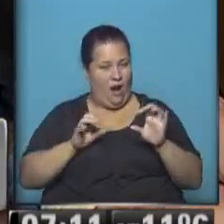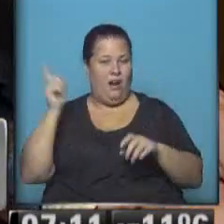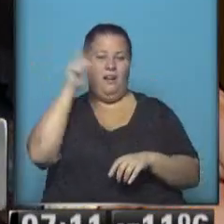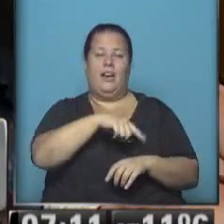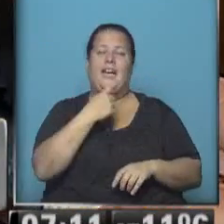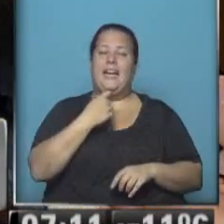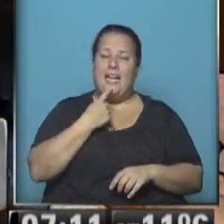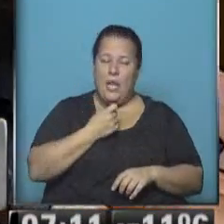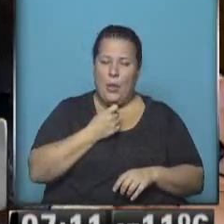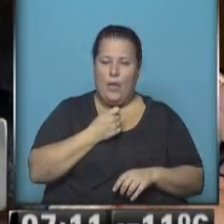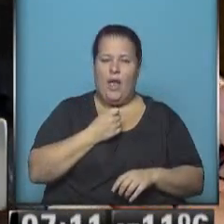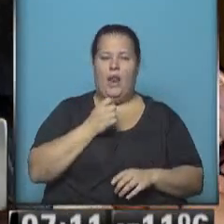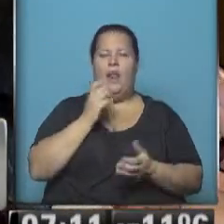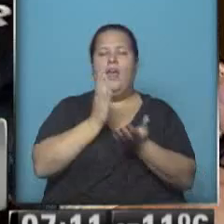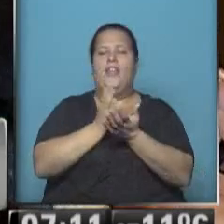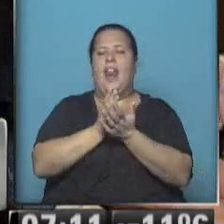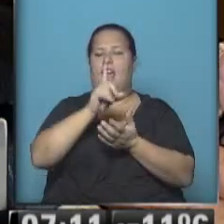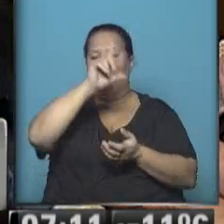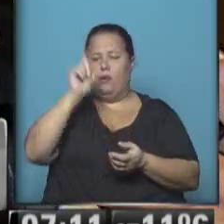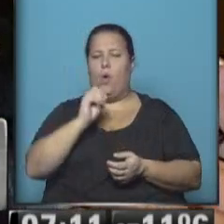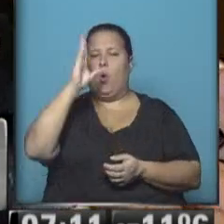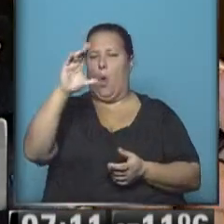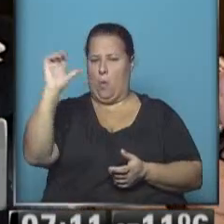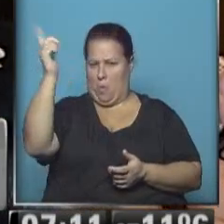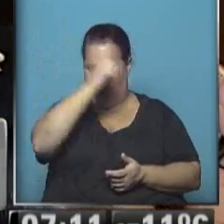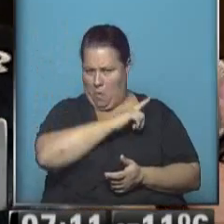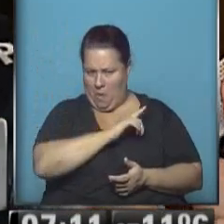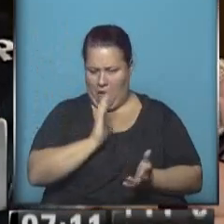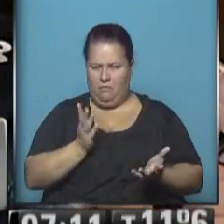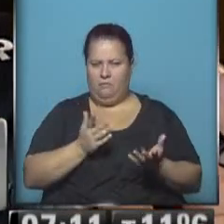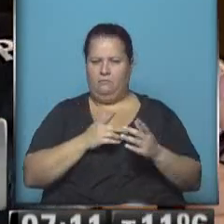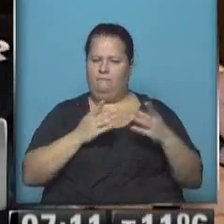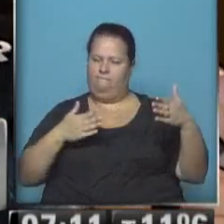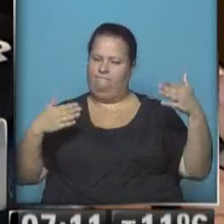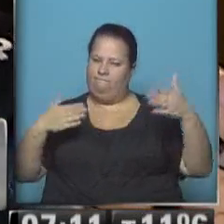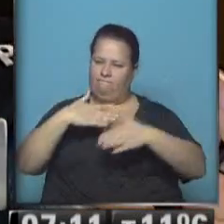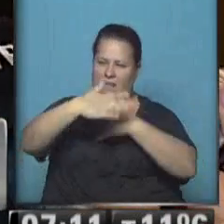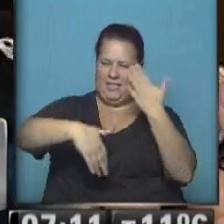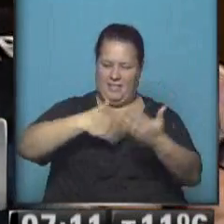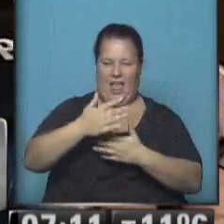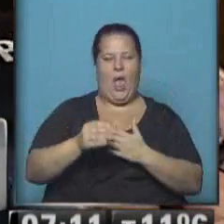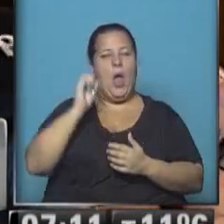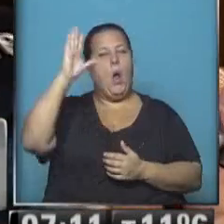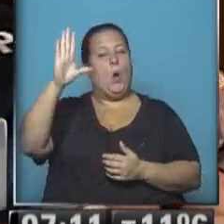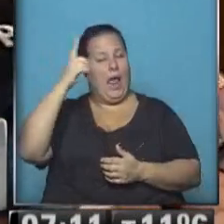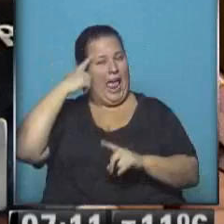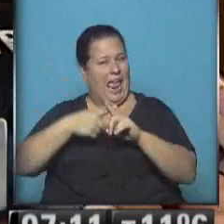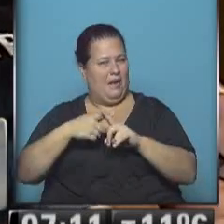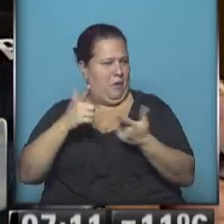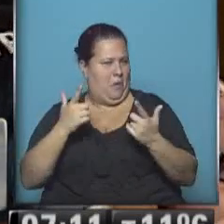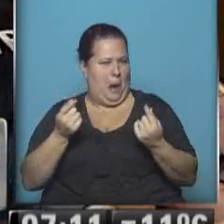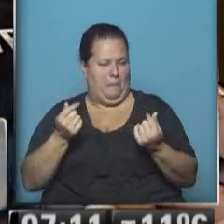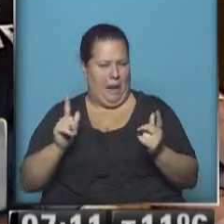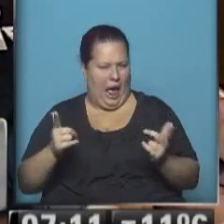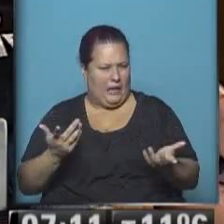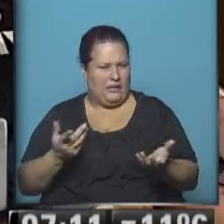River con derechos federativos de un club inexistente eh se triangulo eh un club que existía pero que no tenía los